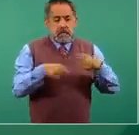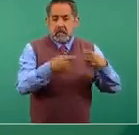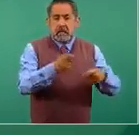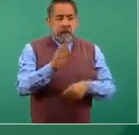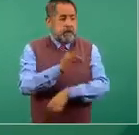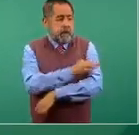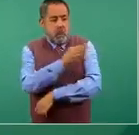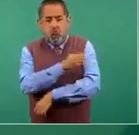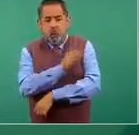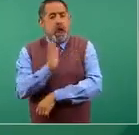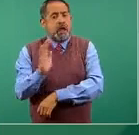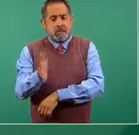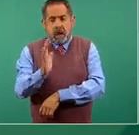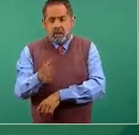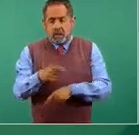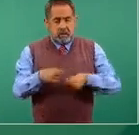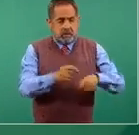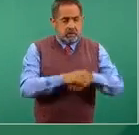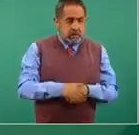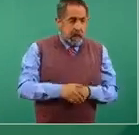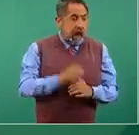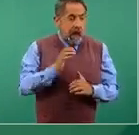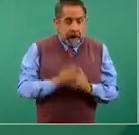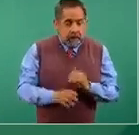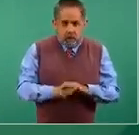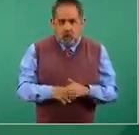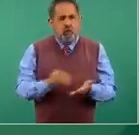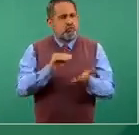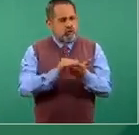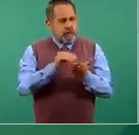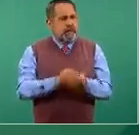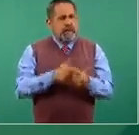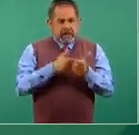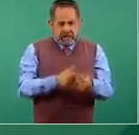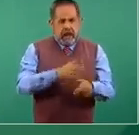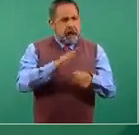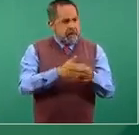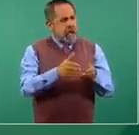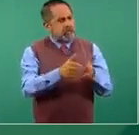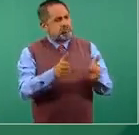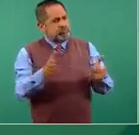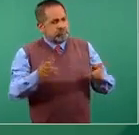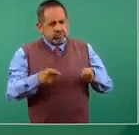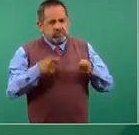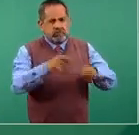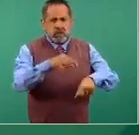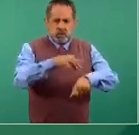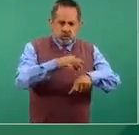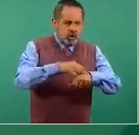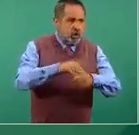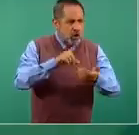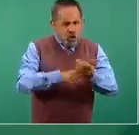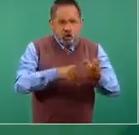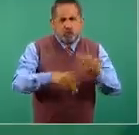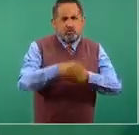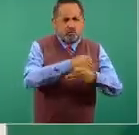ya vacunados. No se limita ahí, seguimos todavía ampliando la cobertura tanto en el sector público como en el sector privado, como